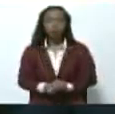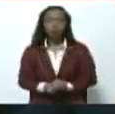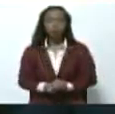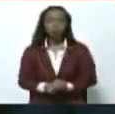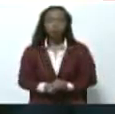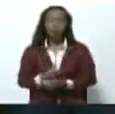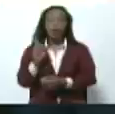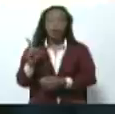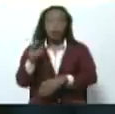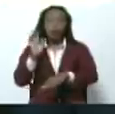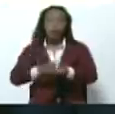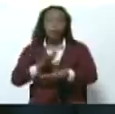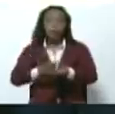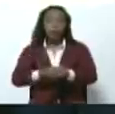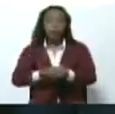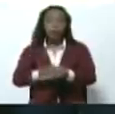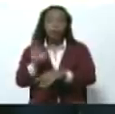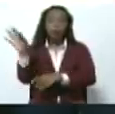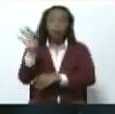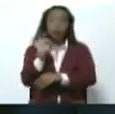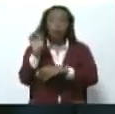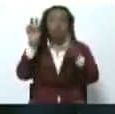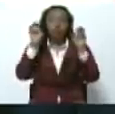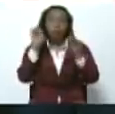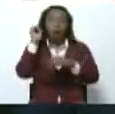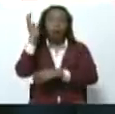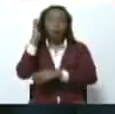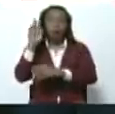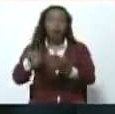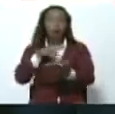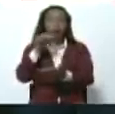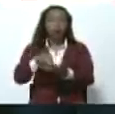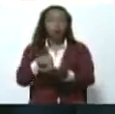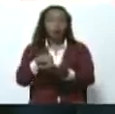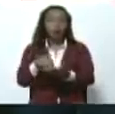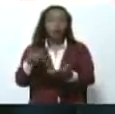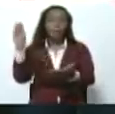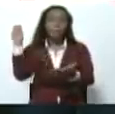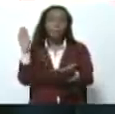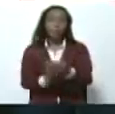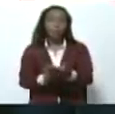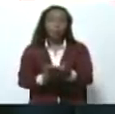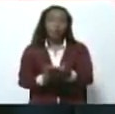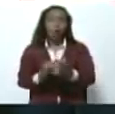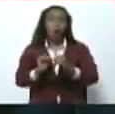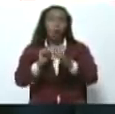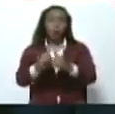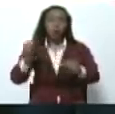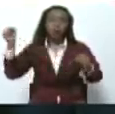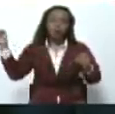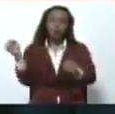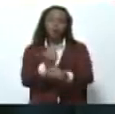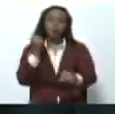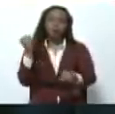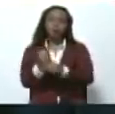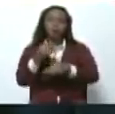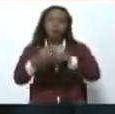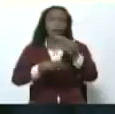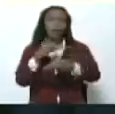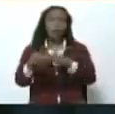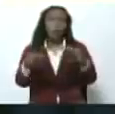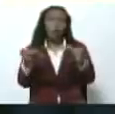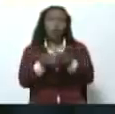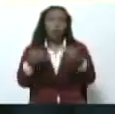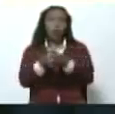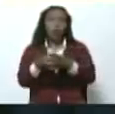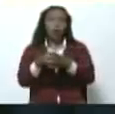Es lo que ocurrió. Se eligió una nueva Asamblea Nacional, se instaló, comenzó a trabajar y se crearon las condiciones